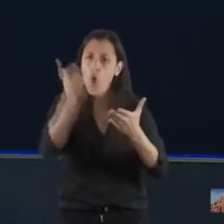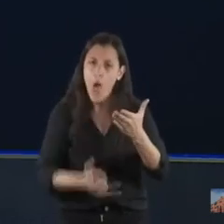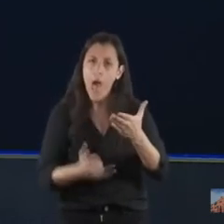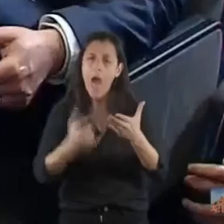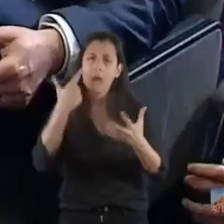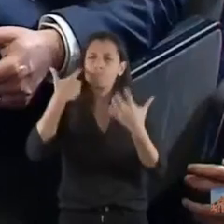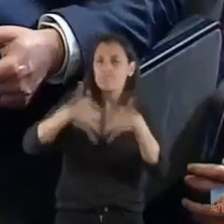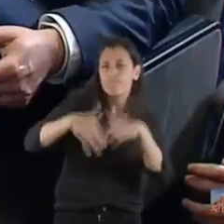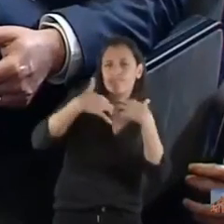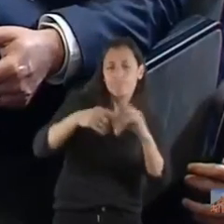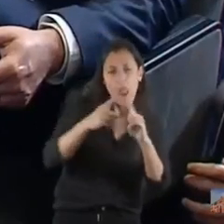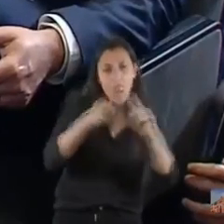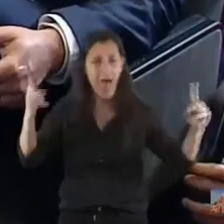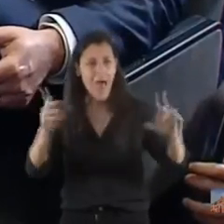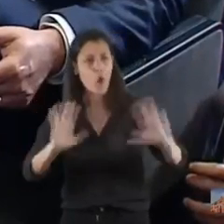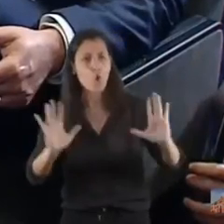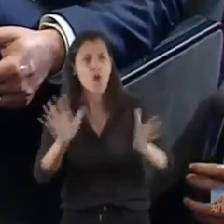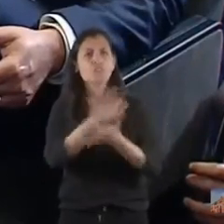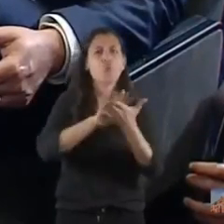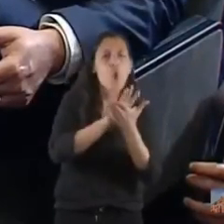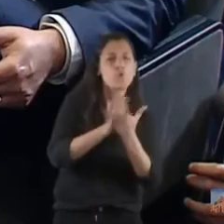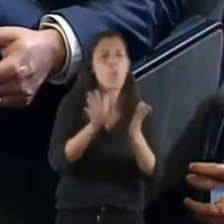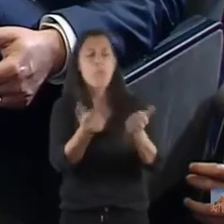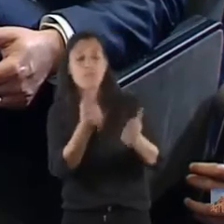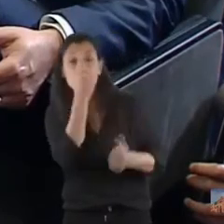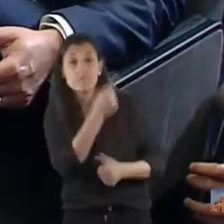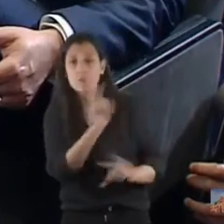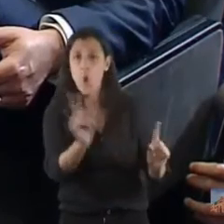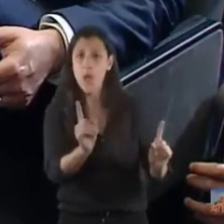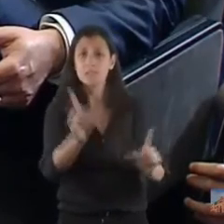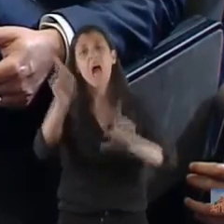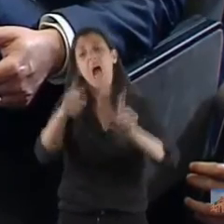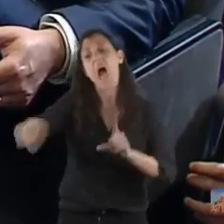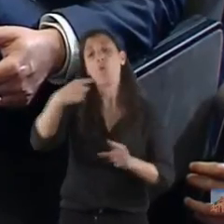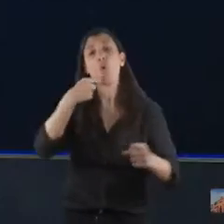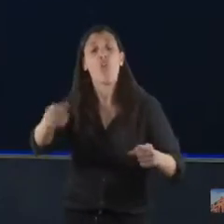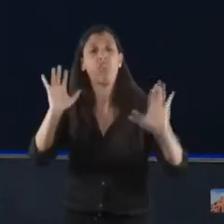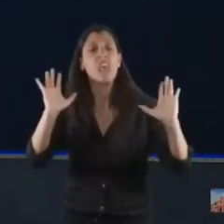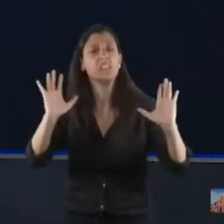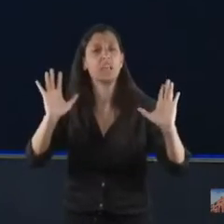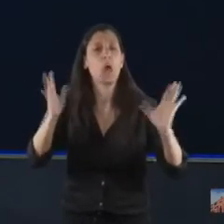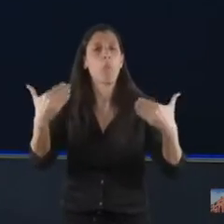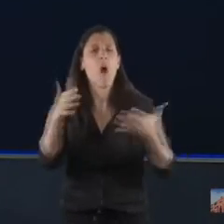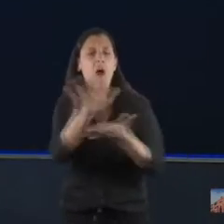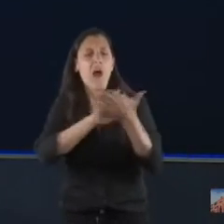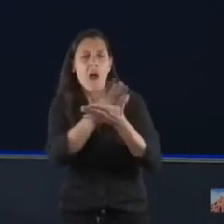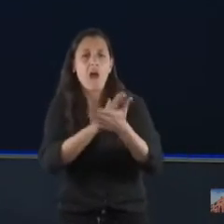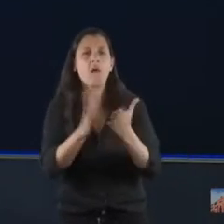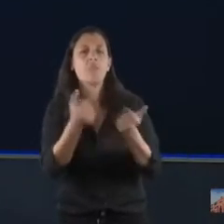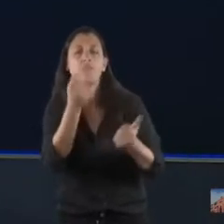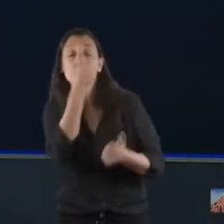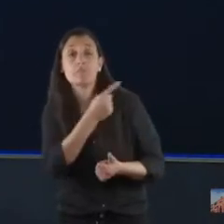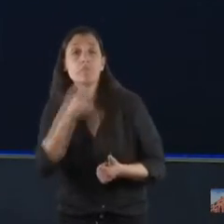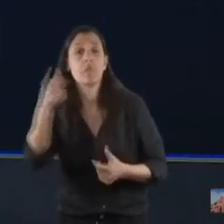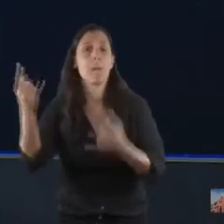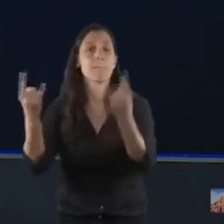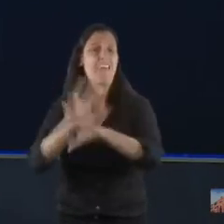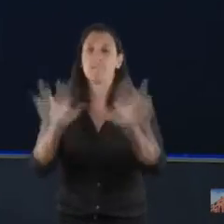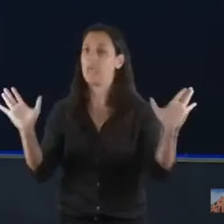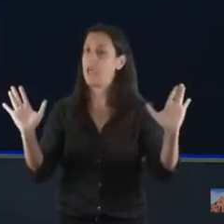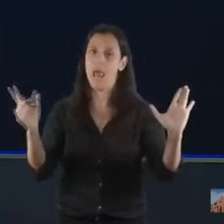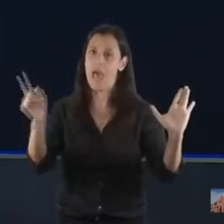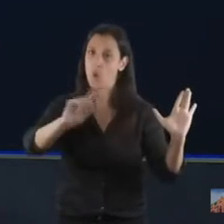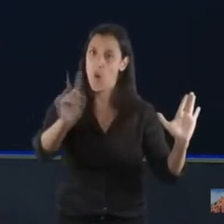resuelven por un pase de magia y aquellos que dicen que pueden resolver un problema en un pase de magia ambiente ya vimos